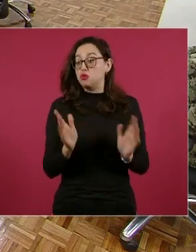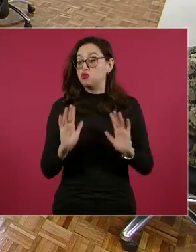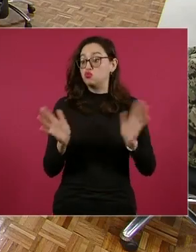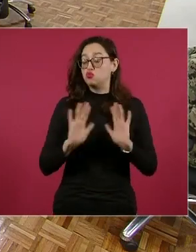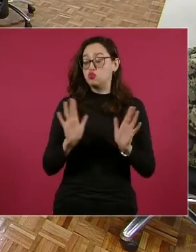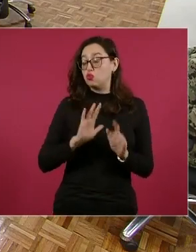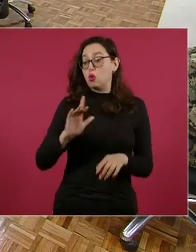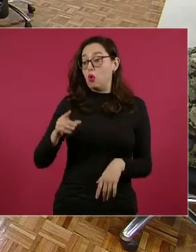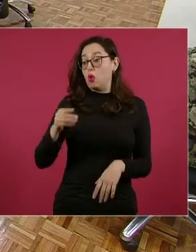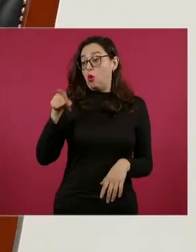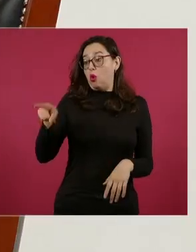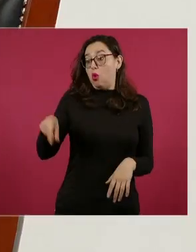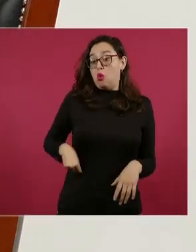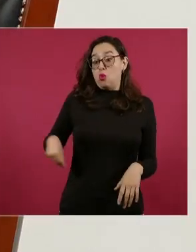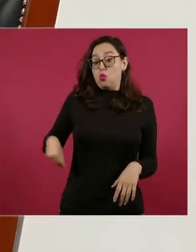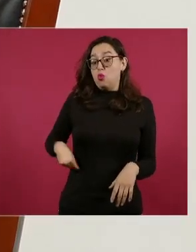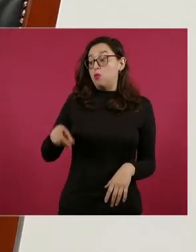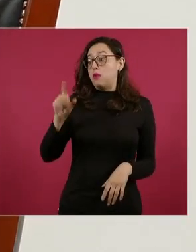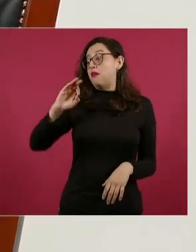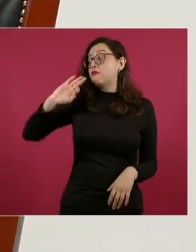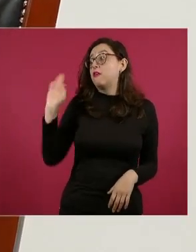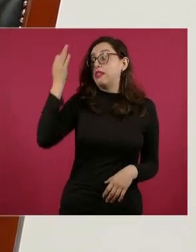federales, y es donde va